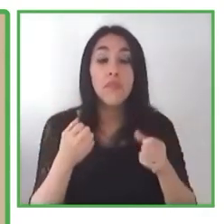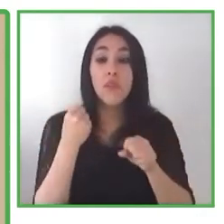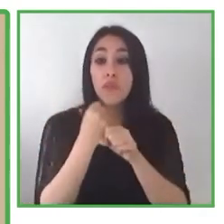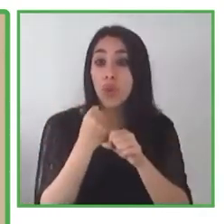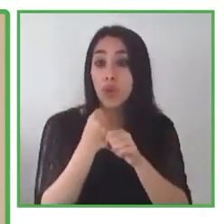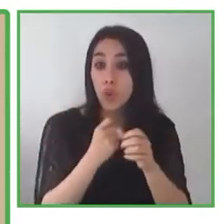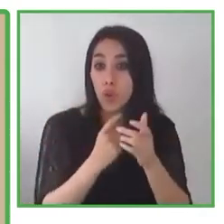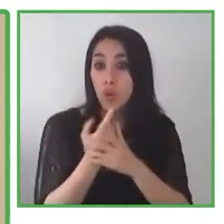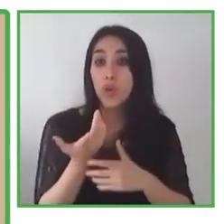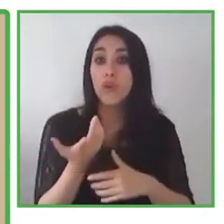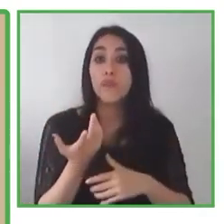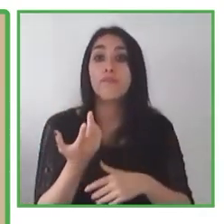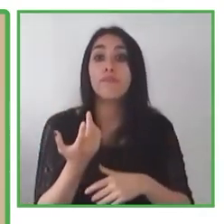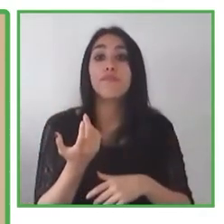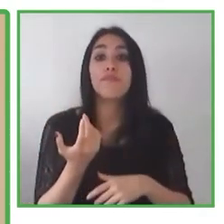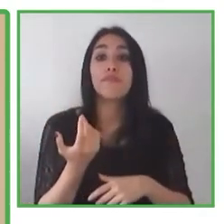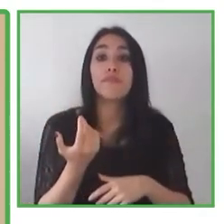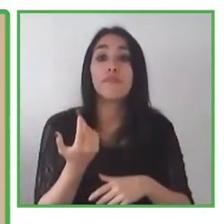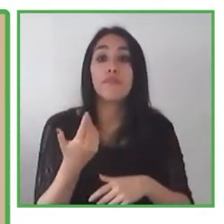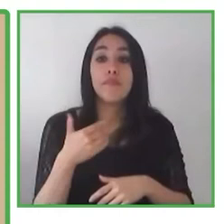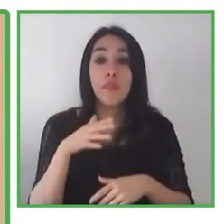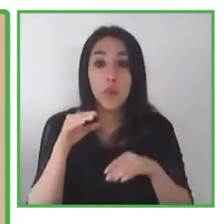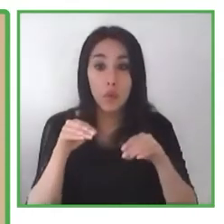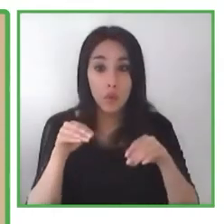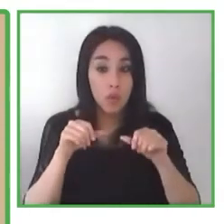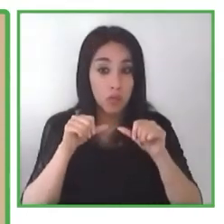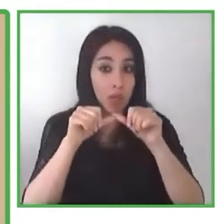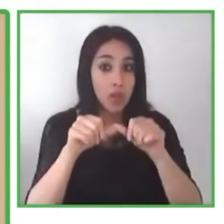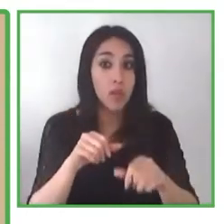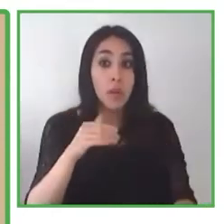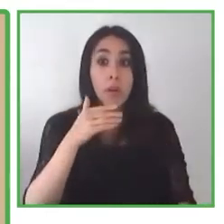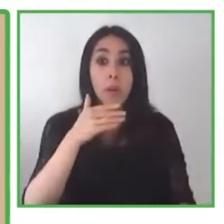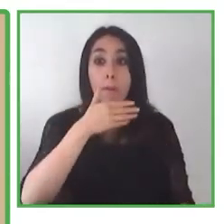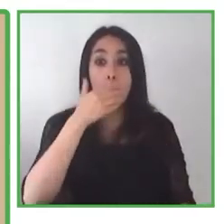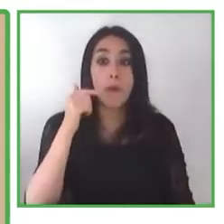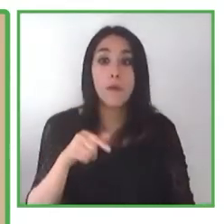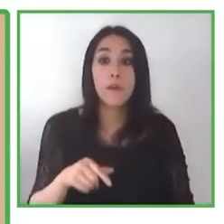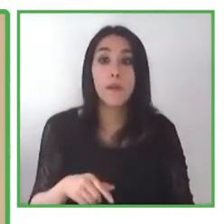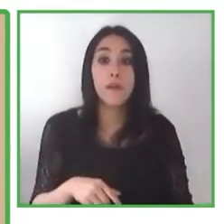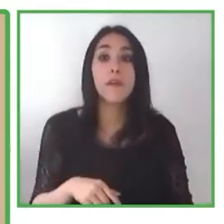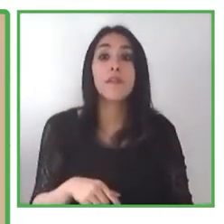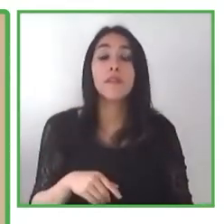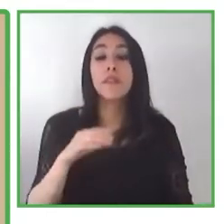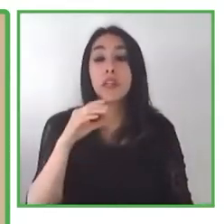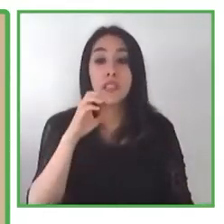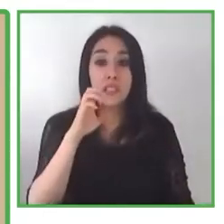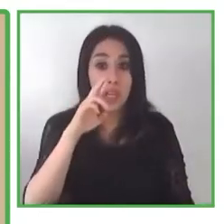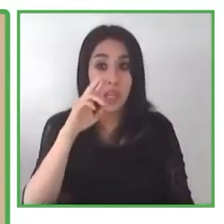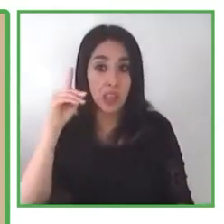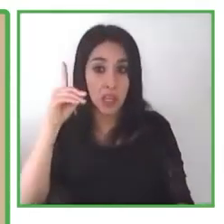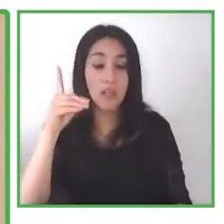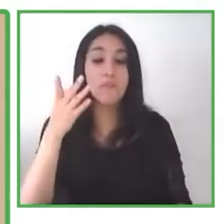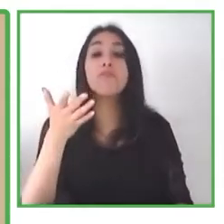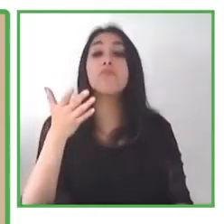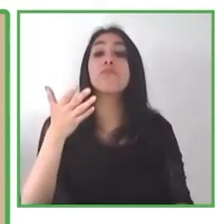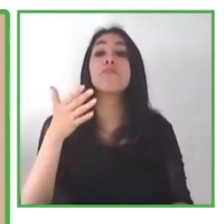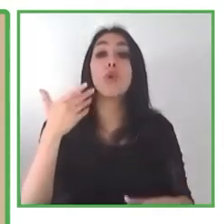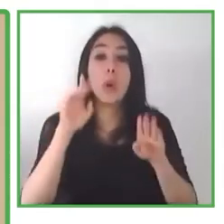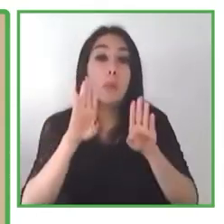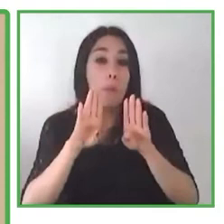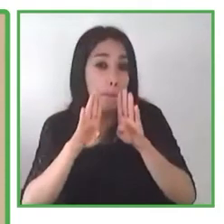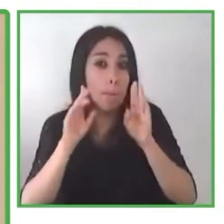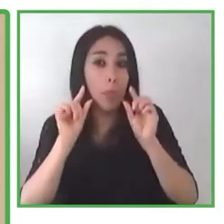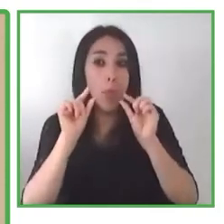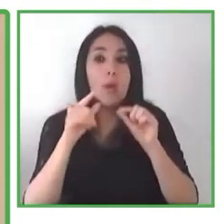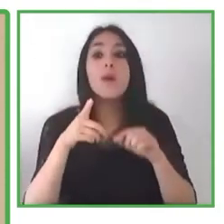y las oportunidades de trabajo, incluyendo una capacitación continua. El CRPD también llama a tomar pasos para habilitar a